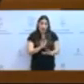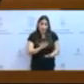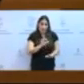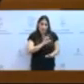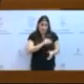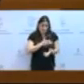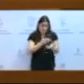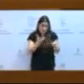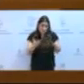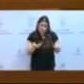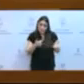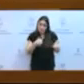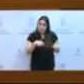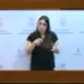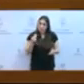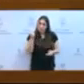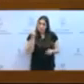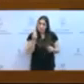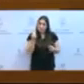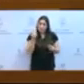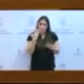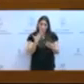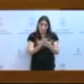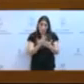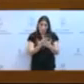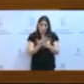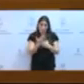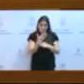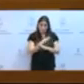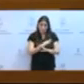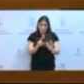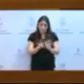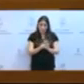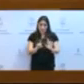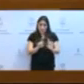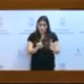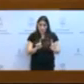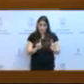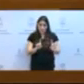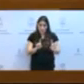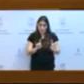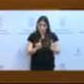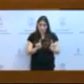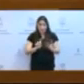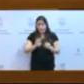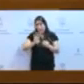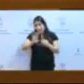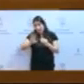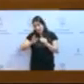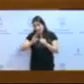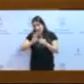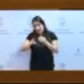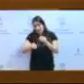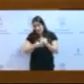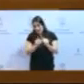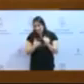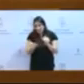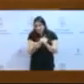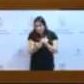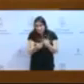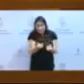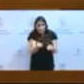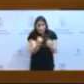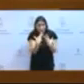nuestro entender, su proposición no de ley, aún con la transaccional, no aporta nada nuevo. ¿Que